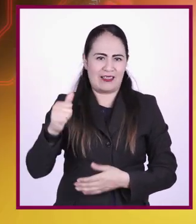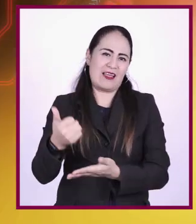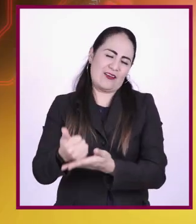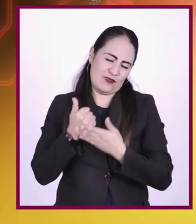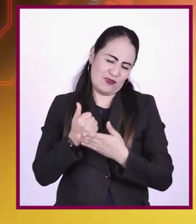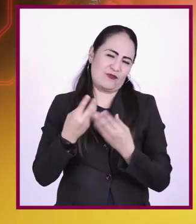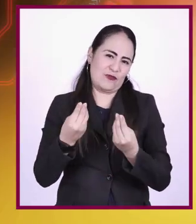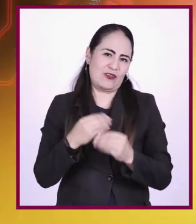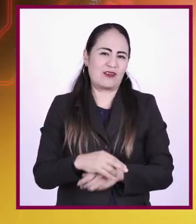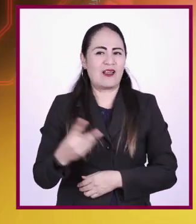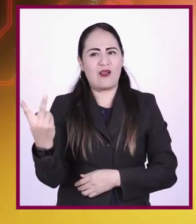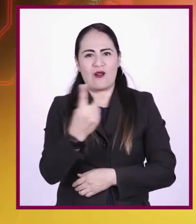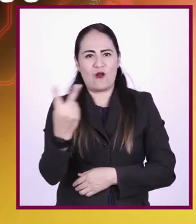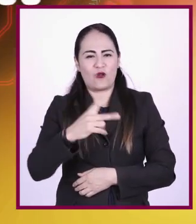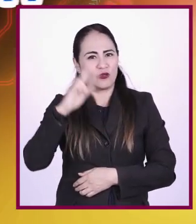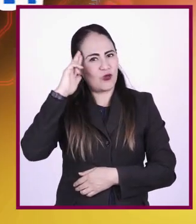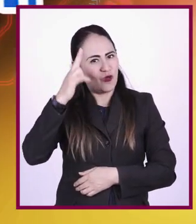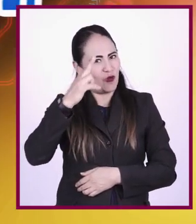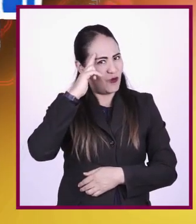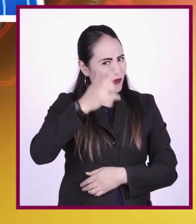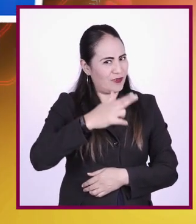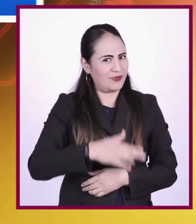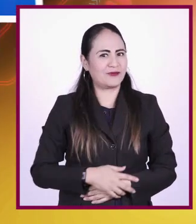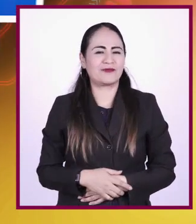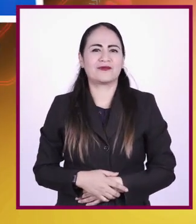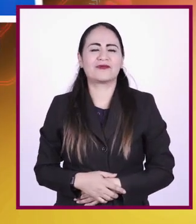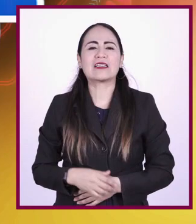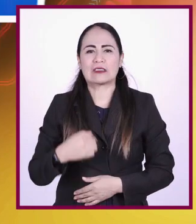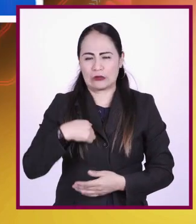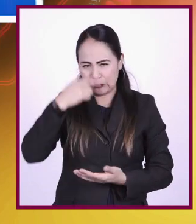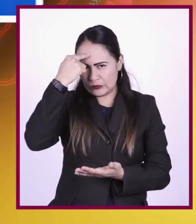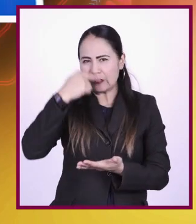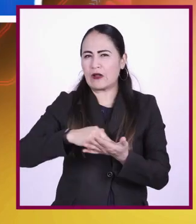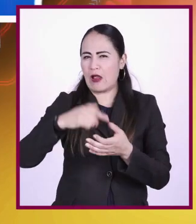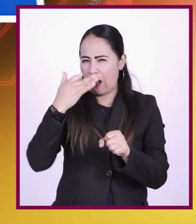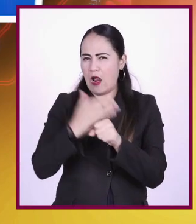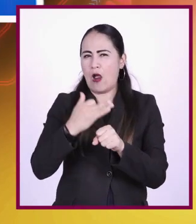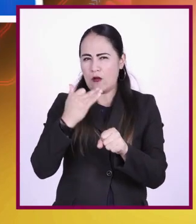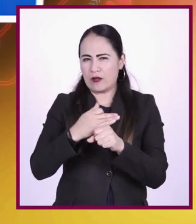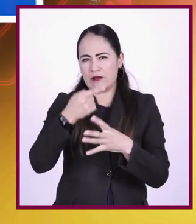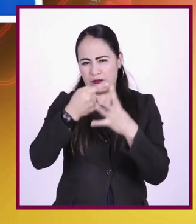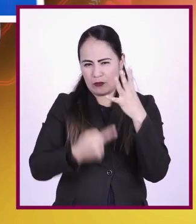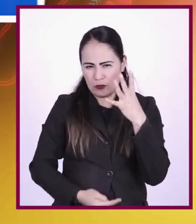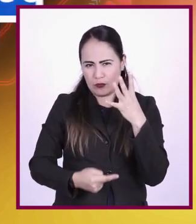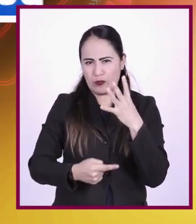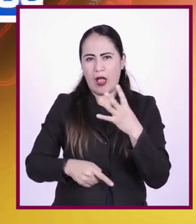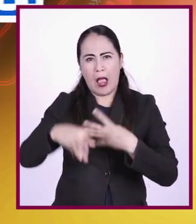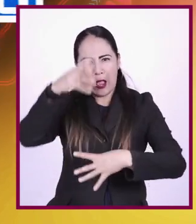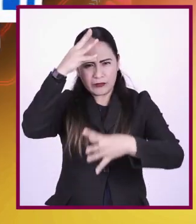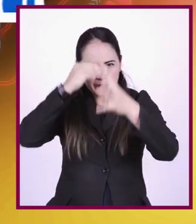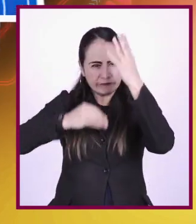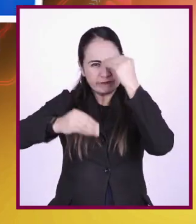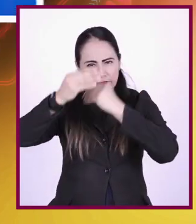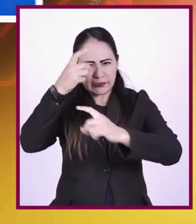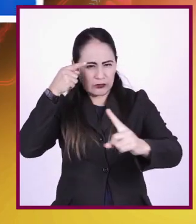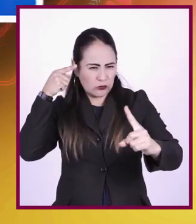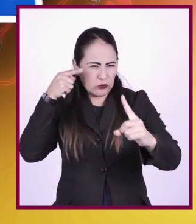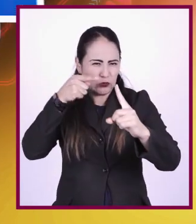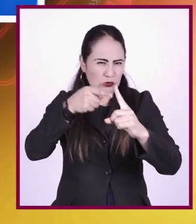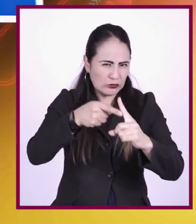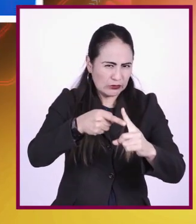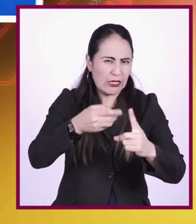Hola Citlali, hola Juanma. Creo que llegaron a un punto clave dentro del área del aprendizaje,